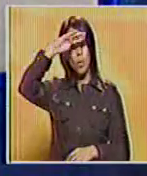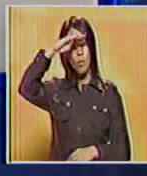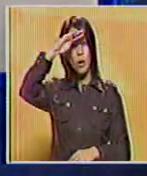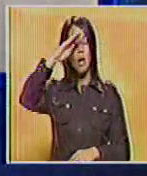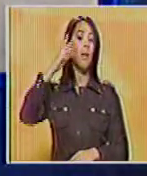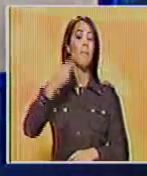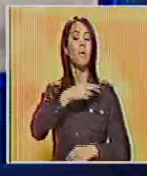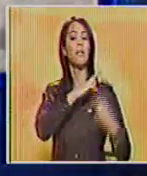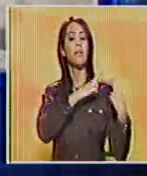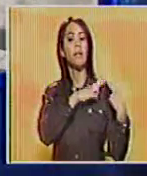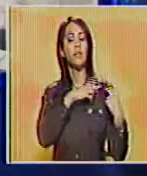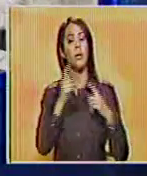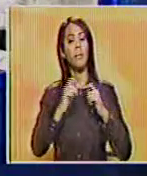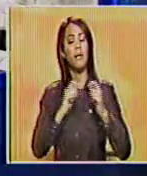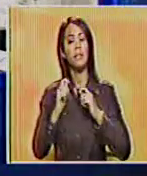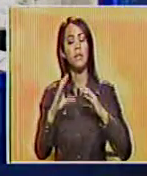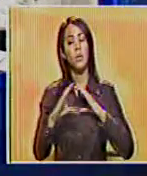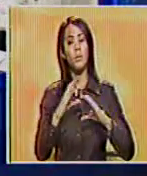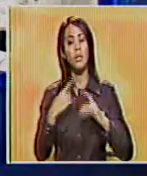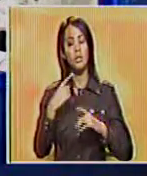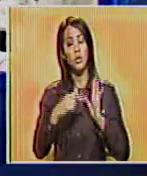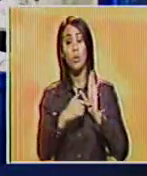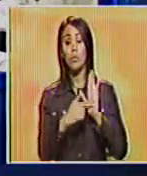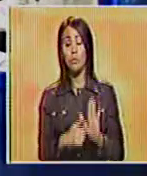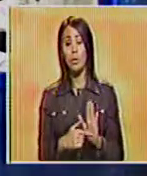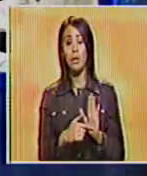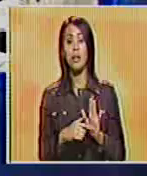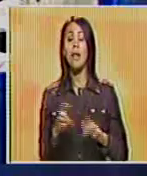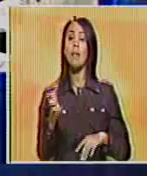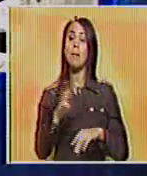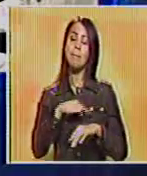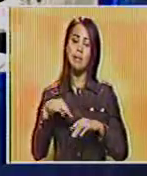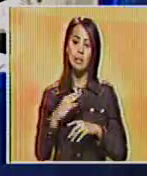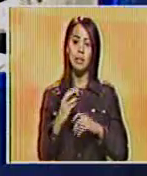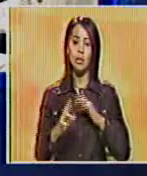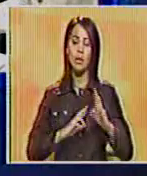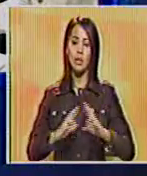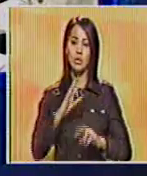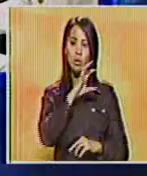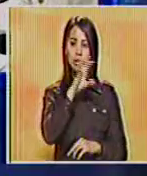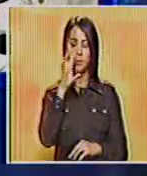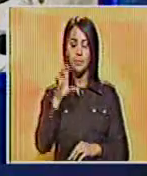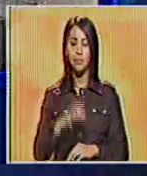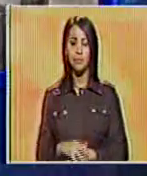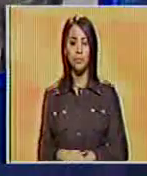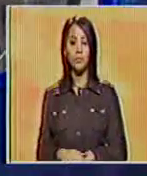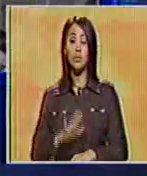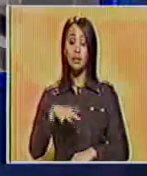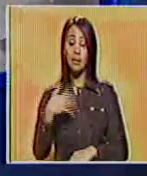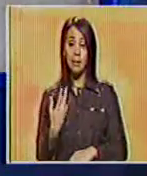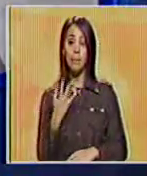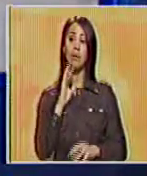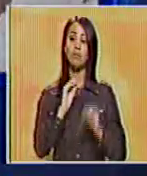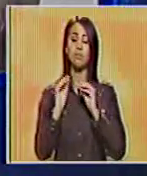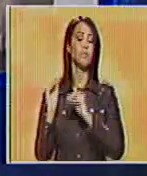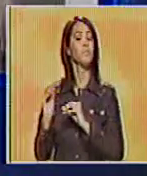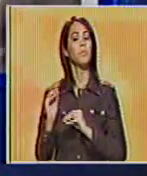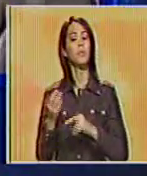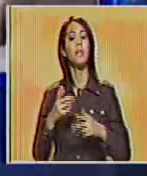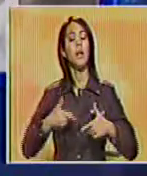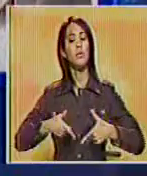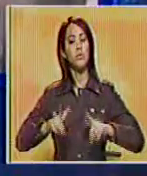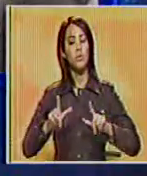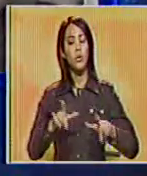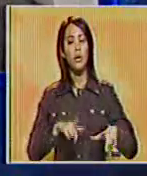director general de prensa comunicación e imagen del ministerio de relaciones exteriores alejandro gonzález para luego ser convocado por las autoridades de la ciudad